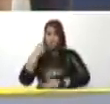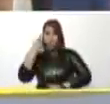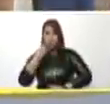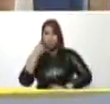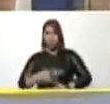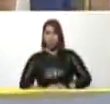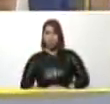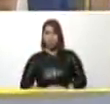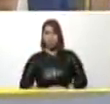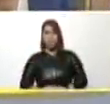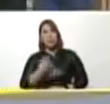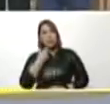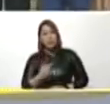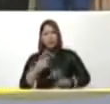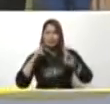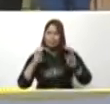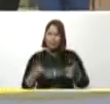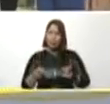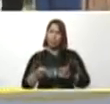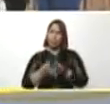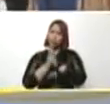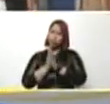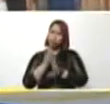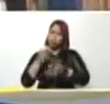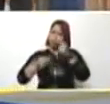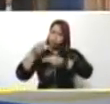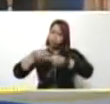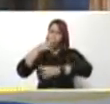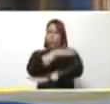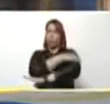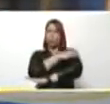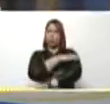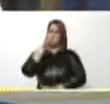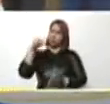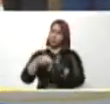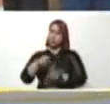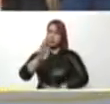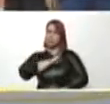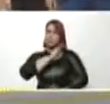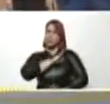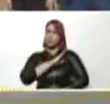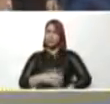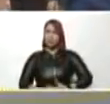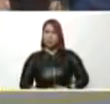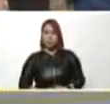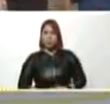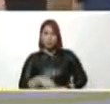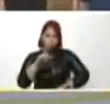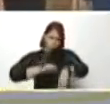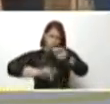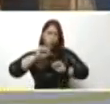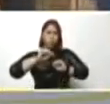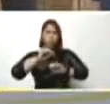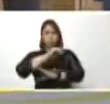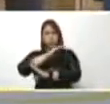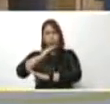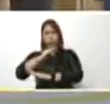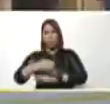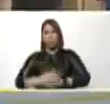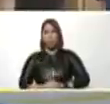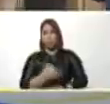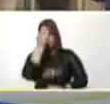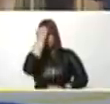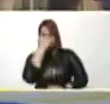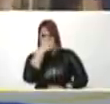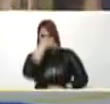Le insistí en el tema de construir una oposición nacionalista que se oponga a las sanciones